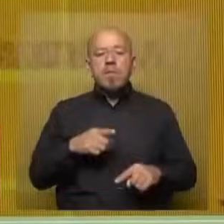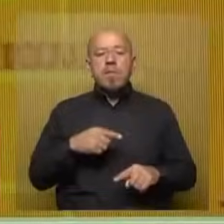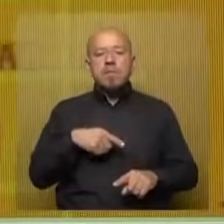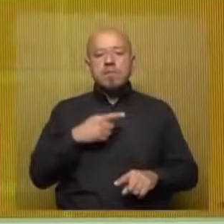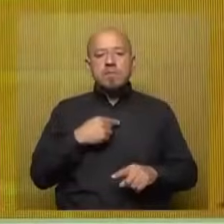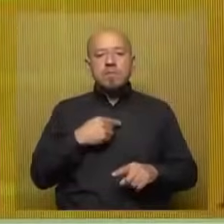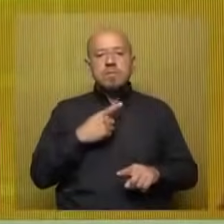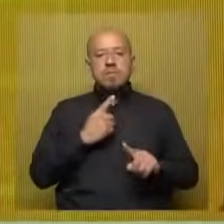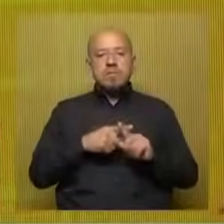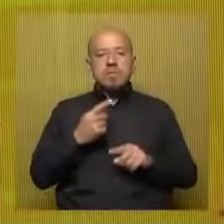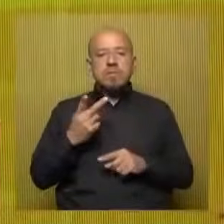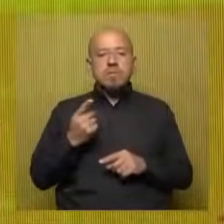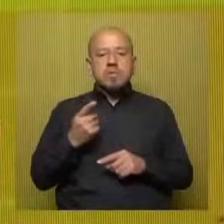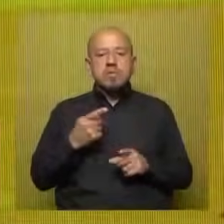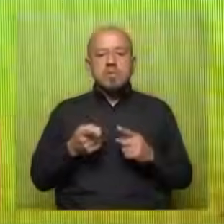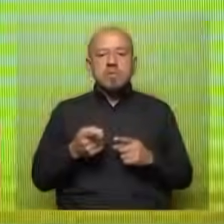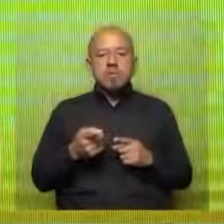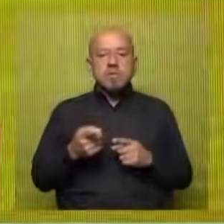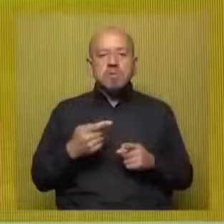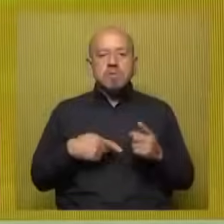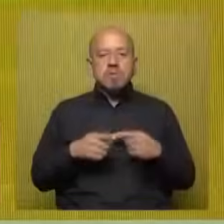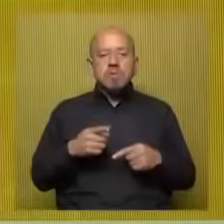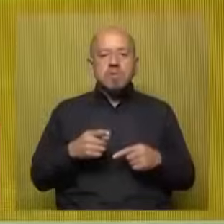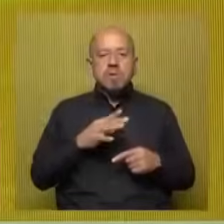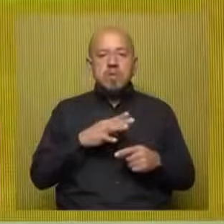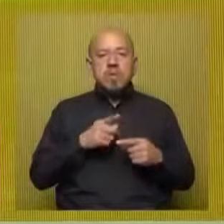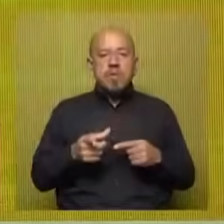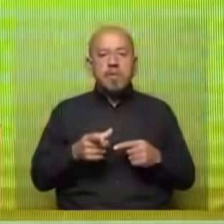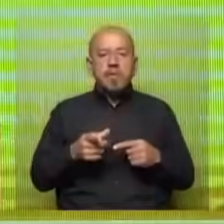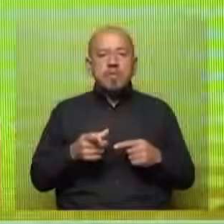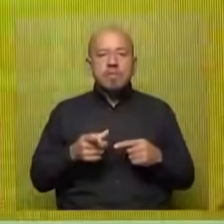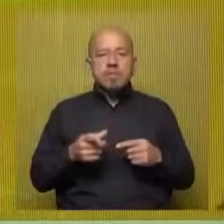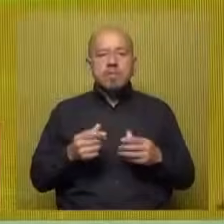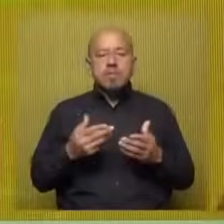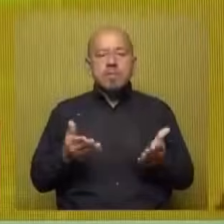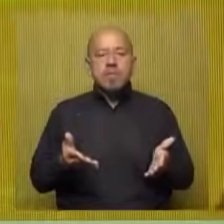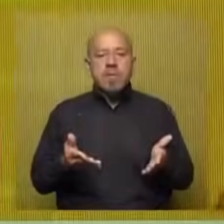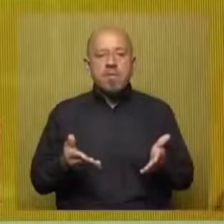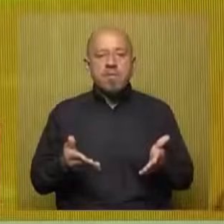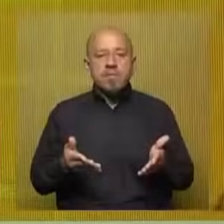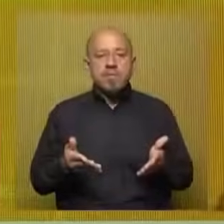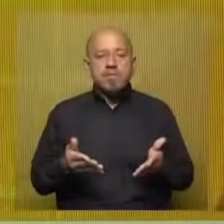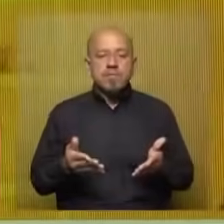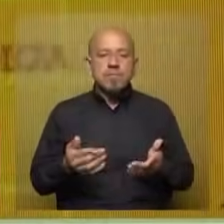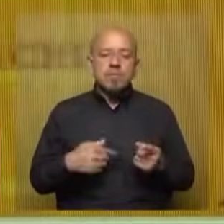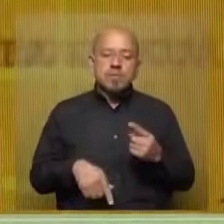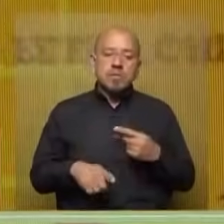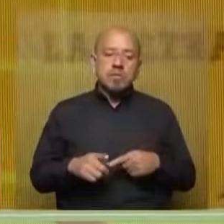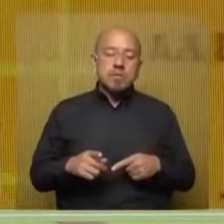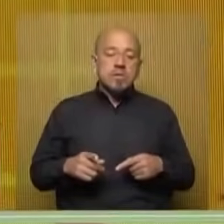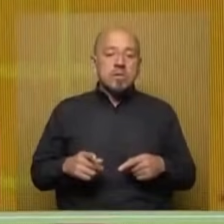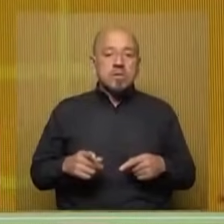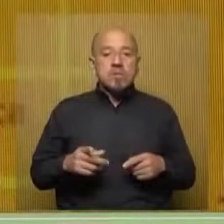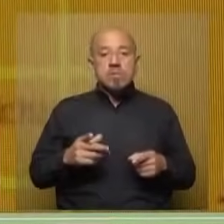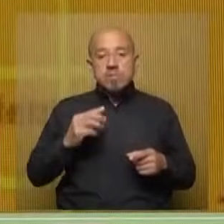XXI. Es el siglo de la acción colectiva, debería serlo. No sé si lo es, pero debería serlo.